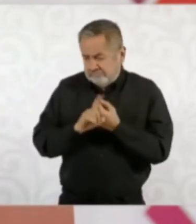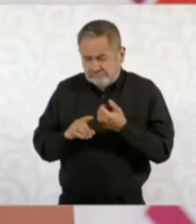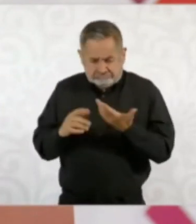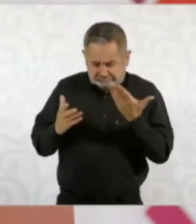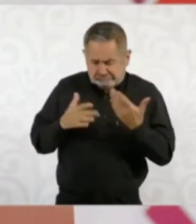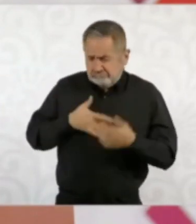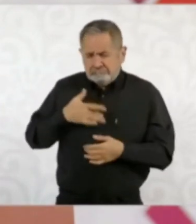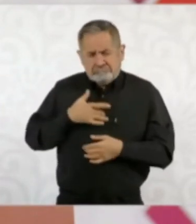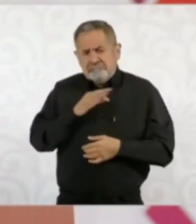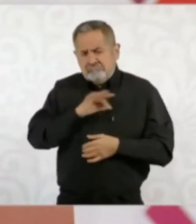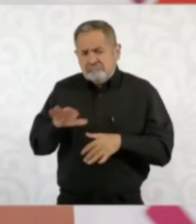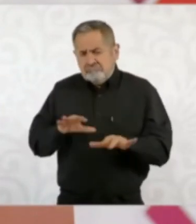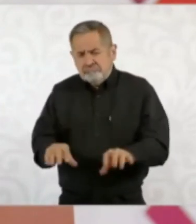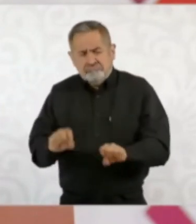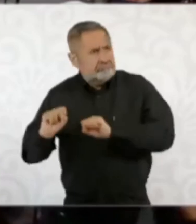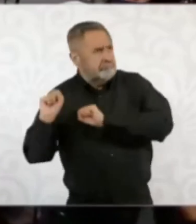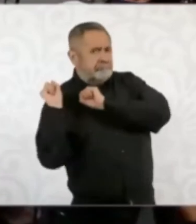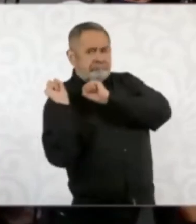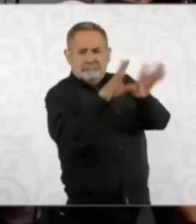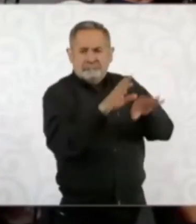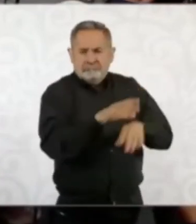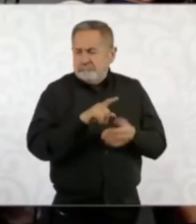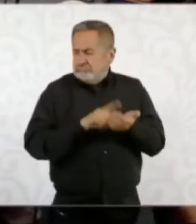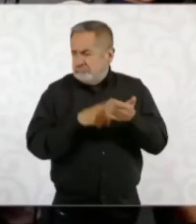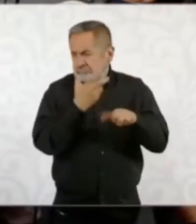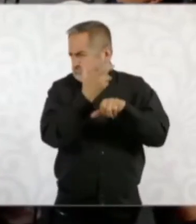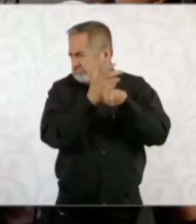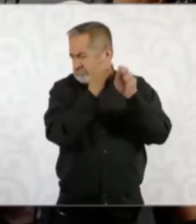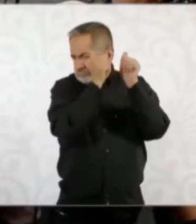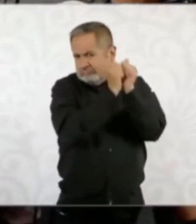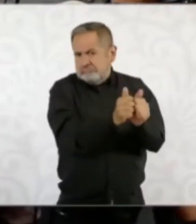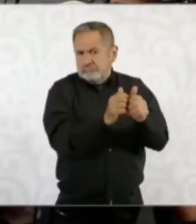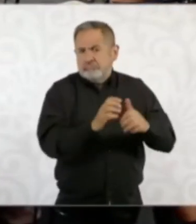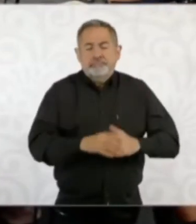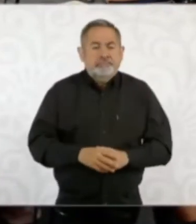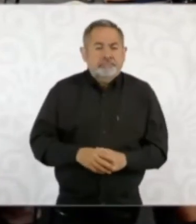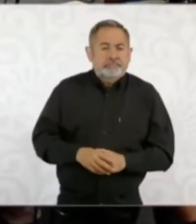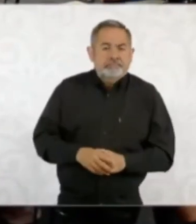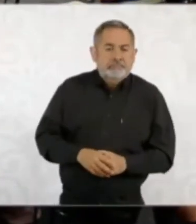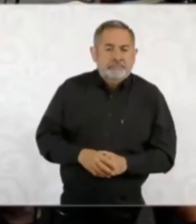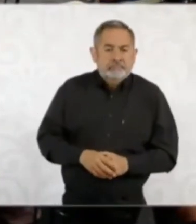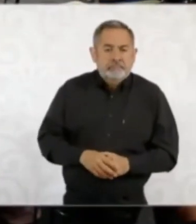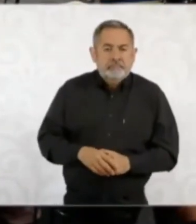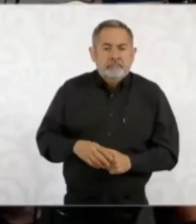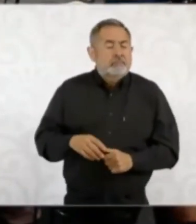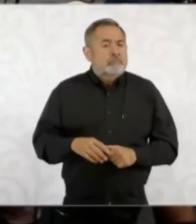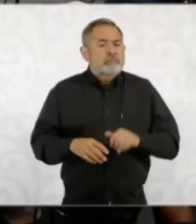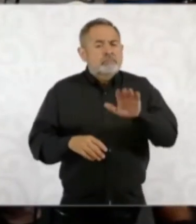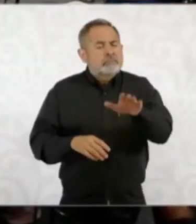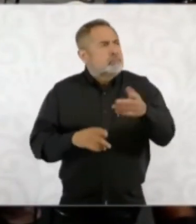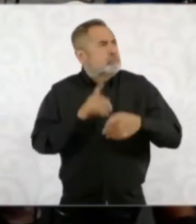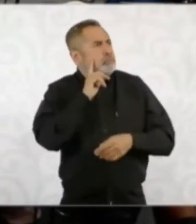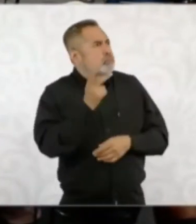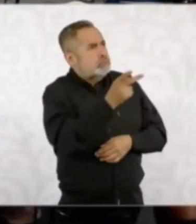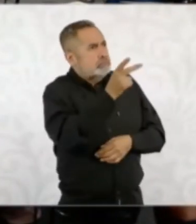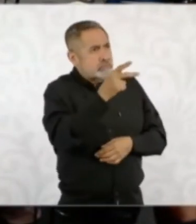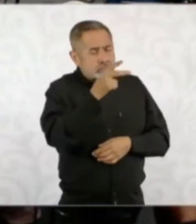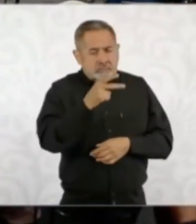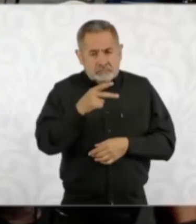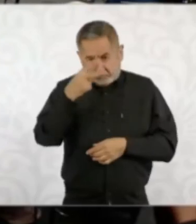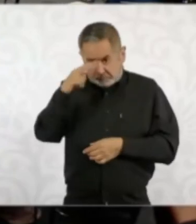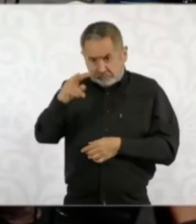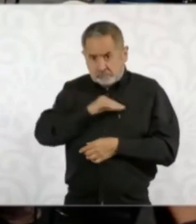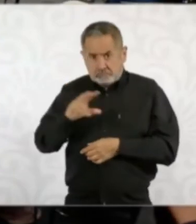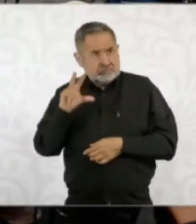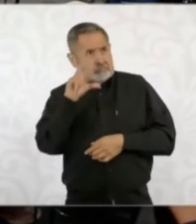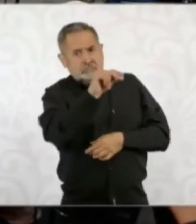que se pudieran ir. ¿México puede negarse cuando Estados Unidos entrega estas listas? Sí, claro, ¿México y puede lo hemos negarse? hecho en muchas ocasiones, muchas veces, más que